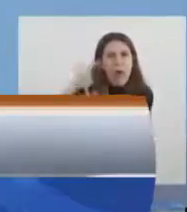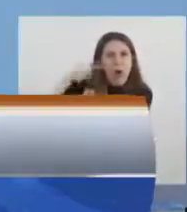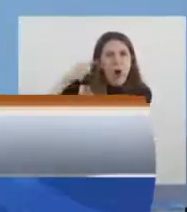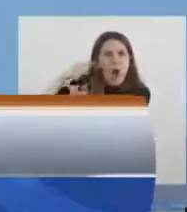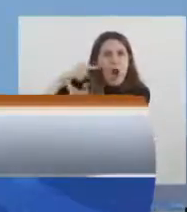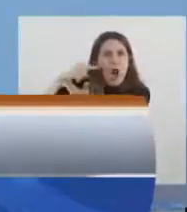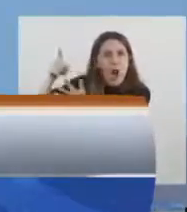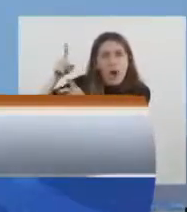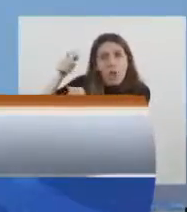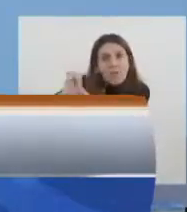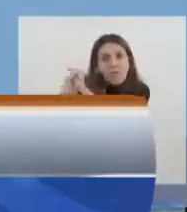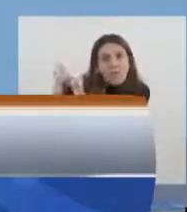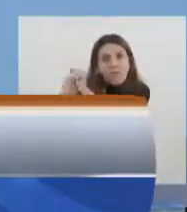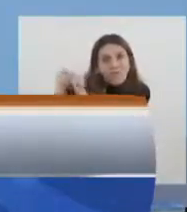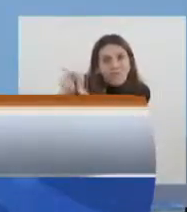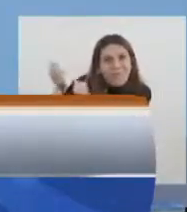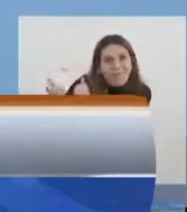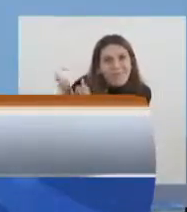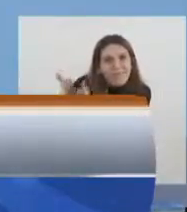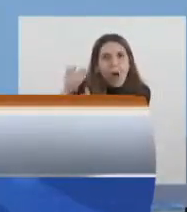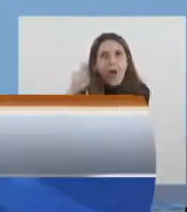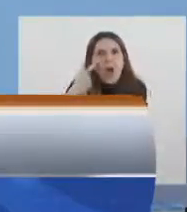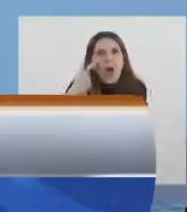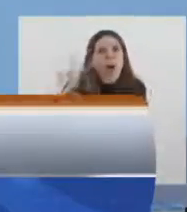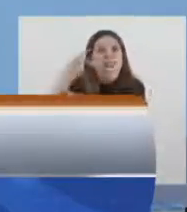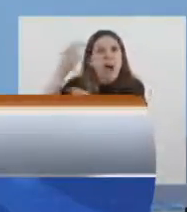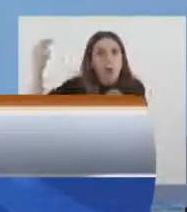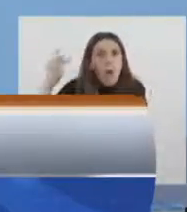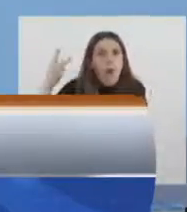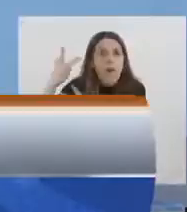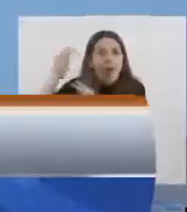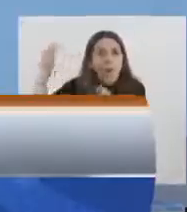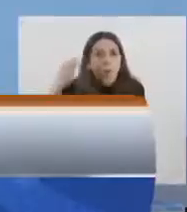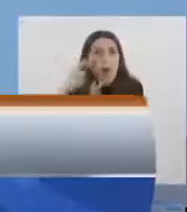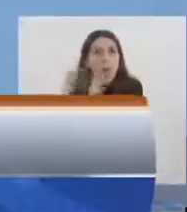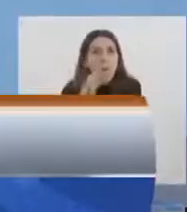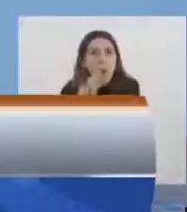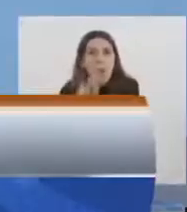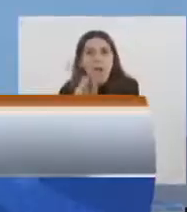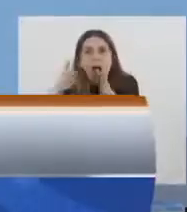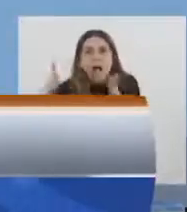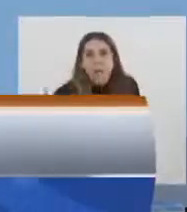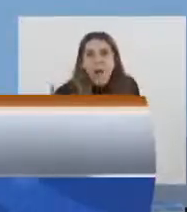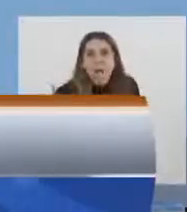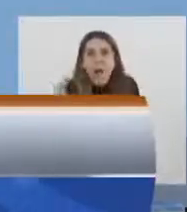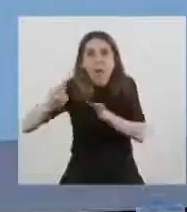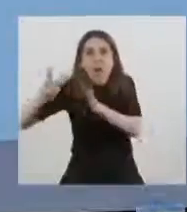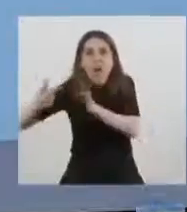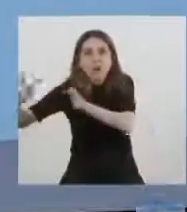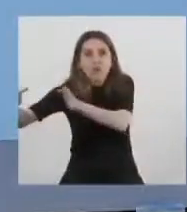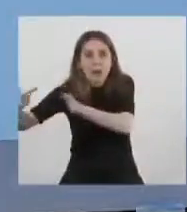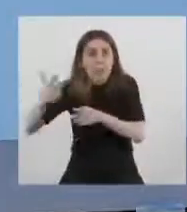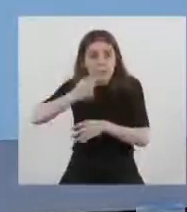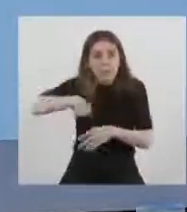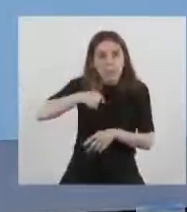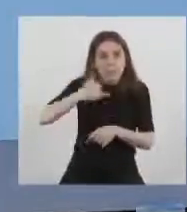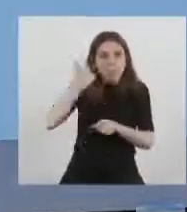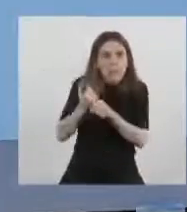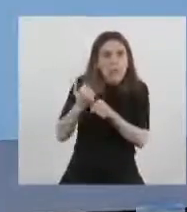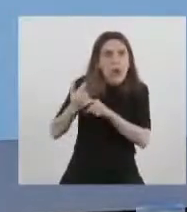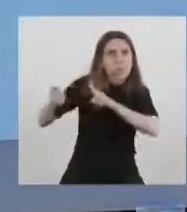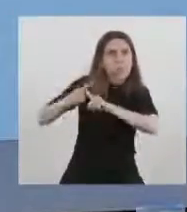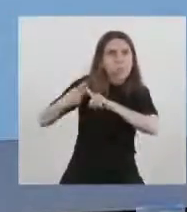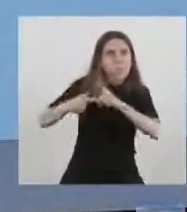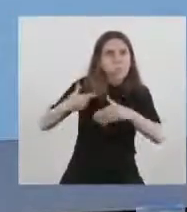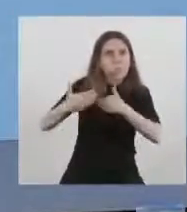hacen este en la fase 3 no cierto la fase de experiencia clínica así que ya estamos trabajando más todo el acopio que significa la